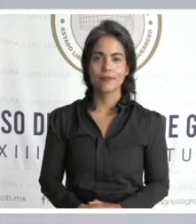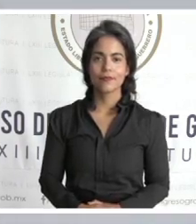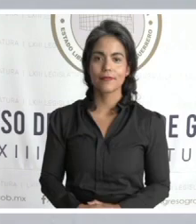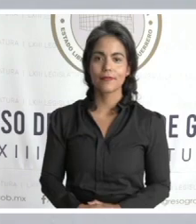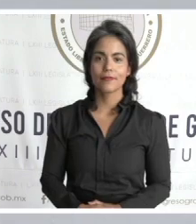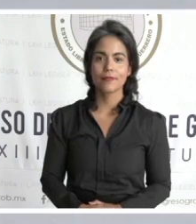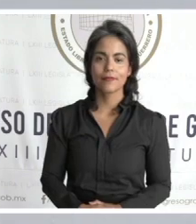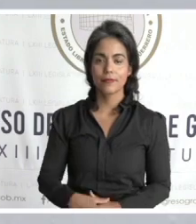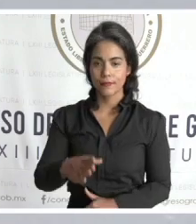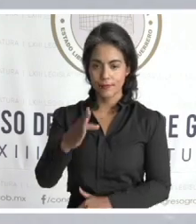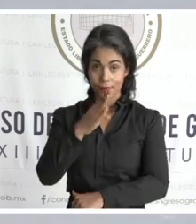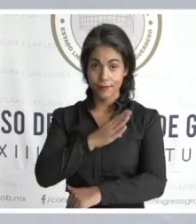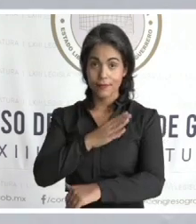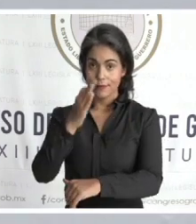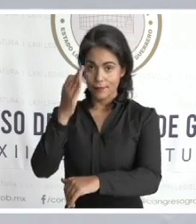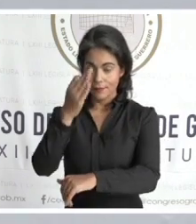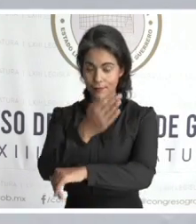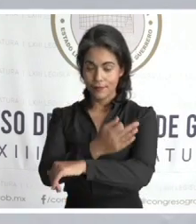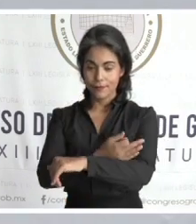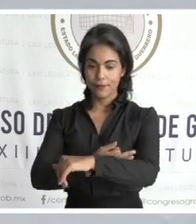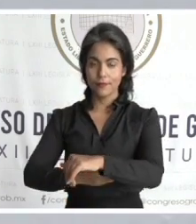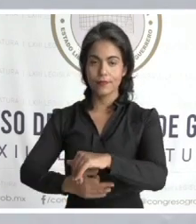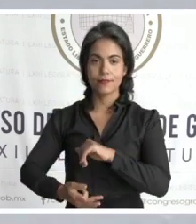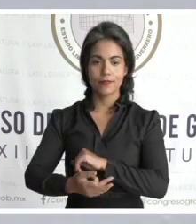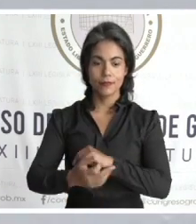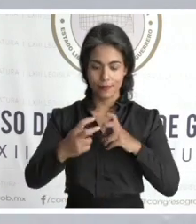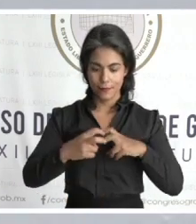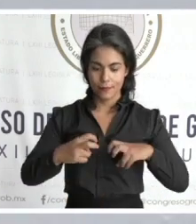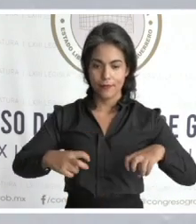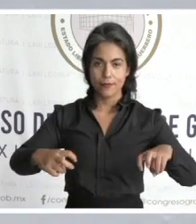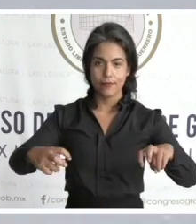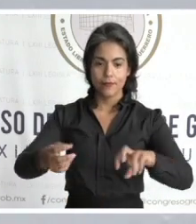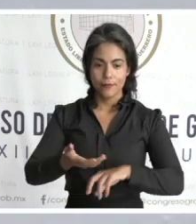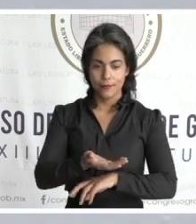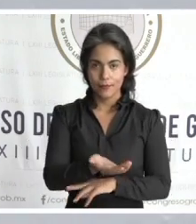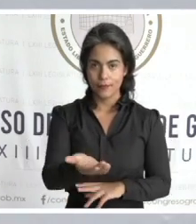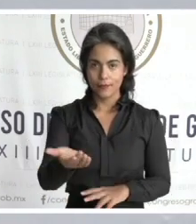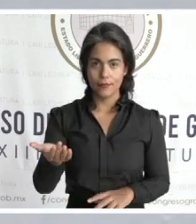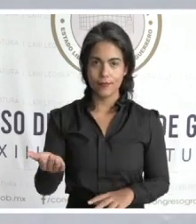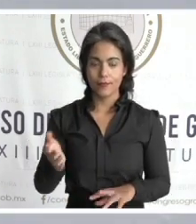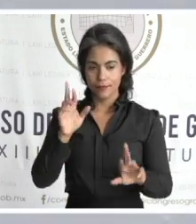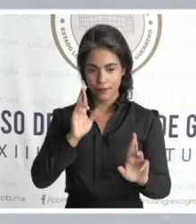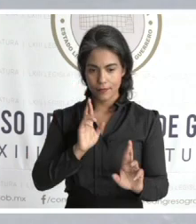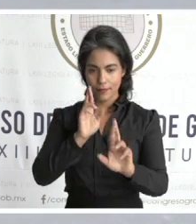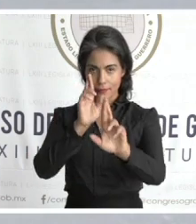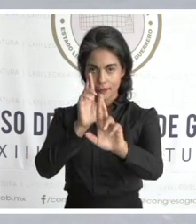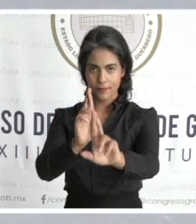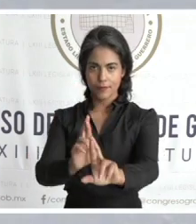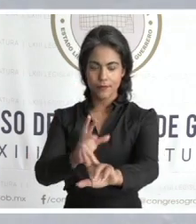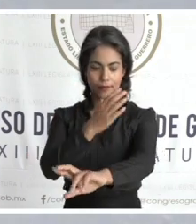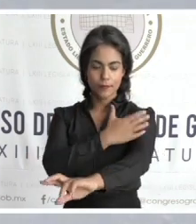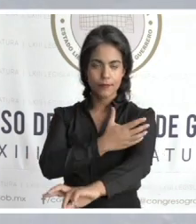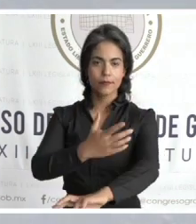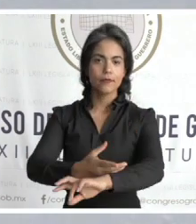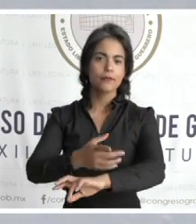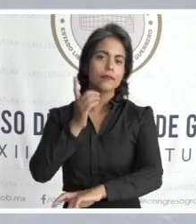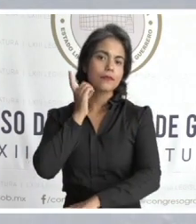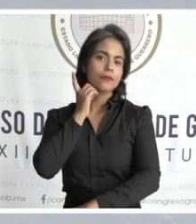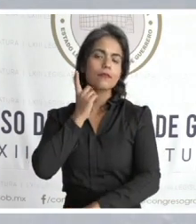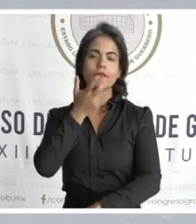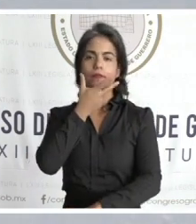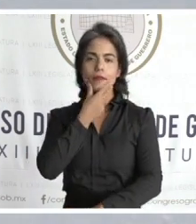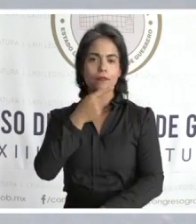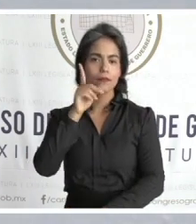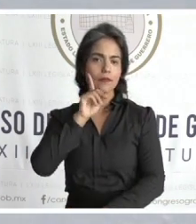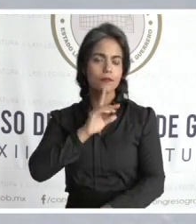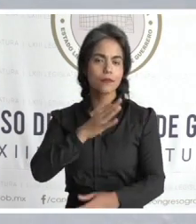Muy buenas tardes a todos los presentes. Saludo con mucho respeto a mis compañeros diputados